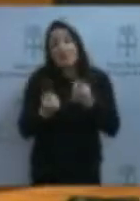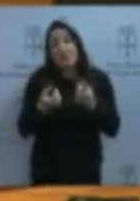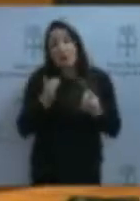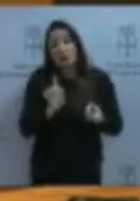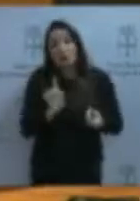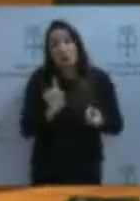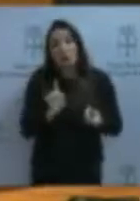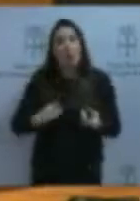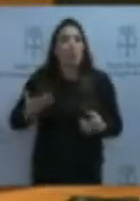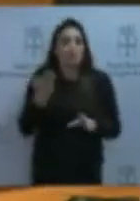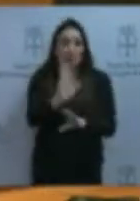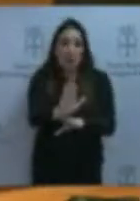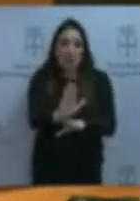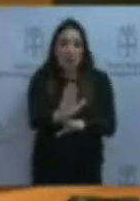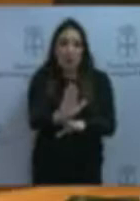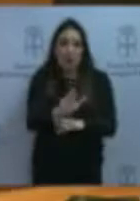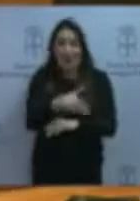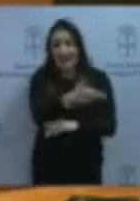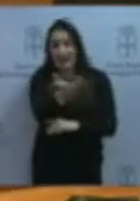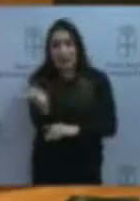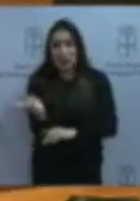de presentársela al